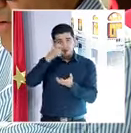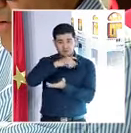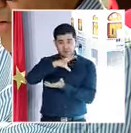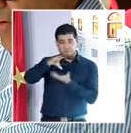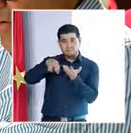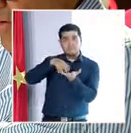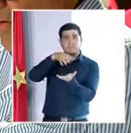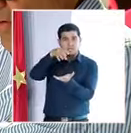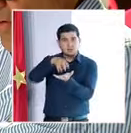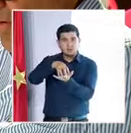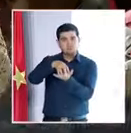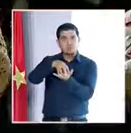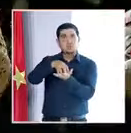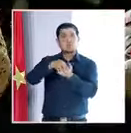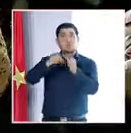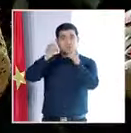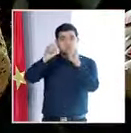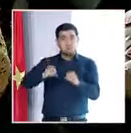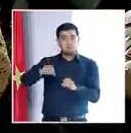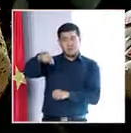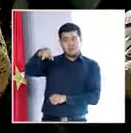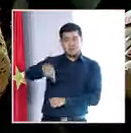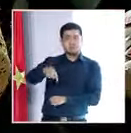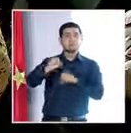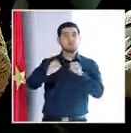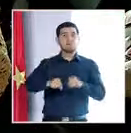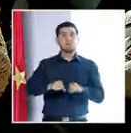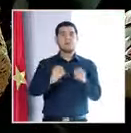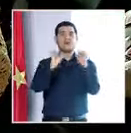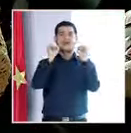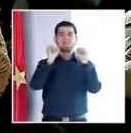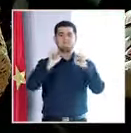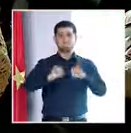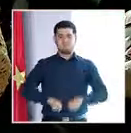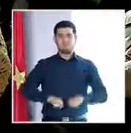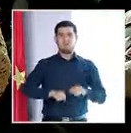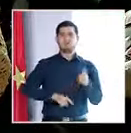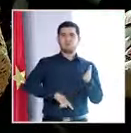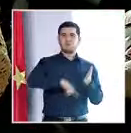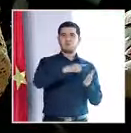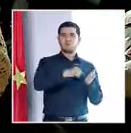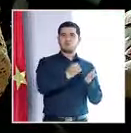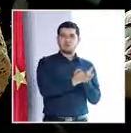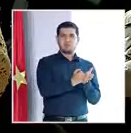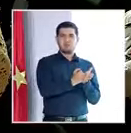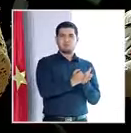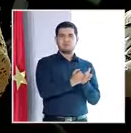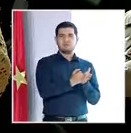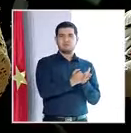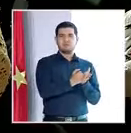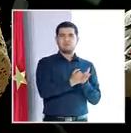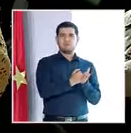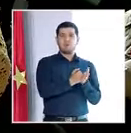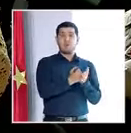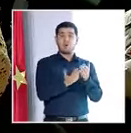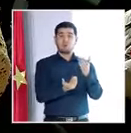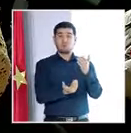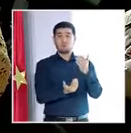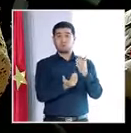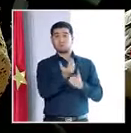Rosario para lograr hoy tener aprobado y contratado el Distrito de Policía de Villa